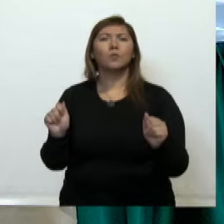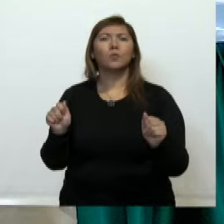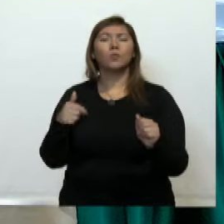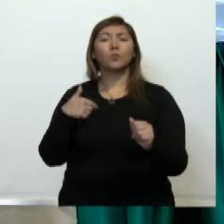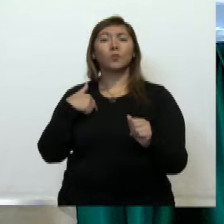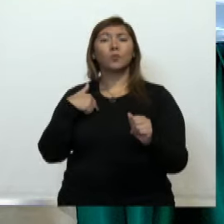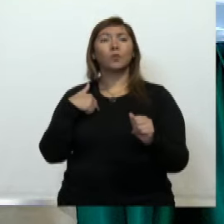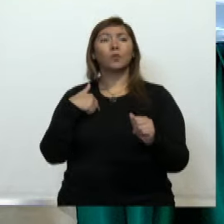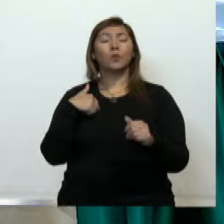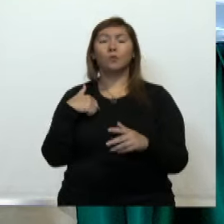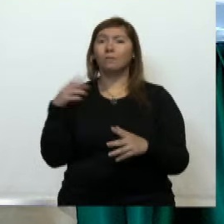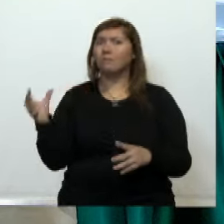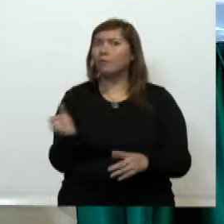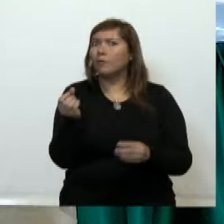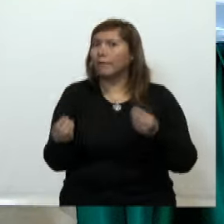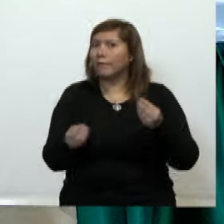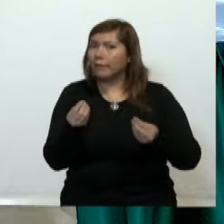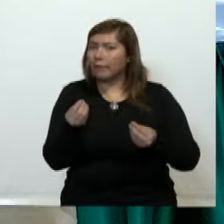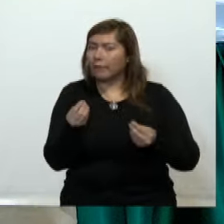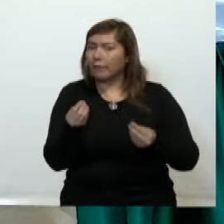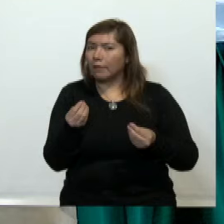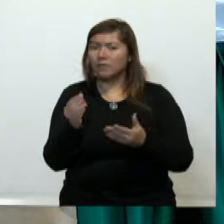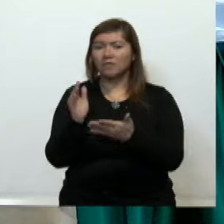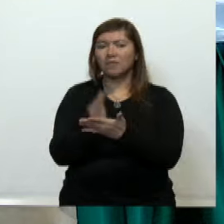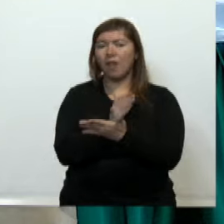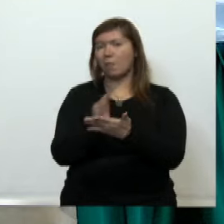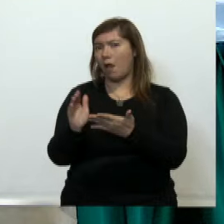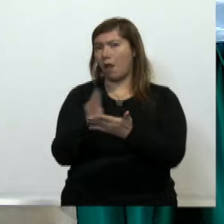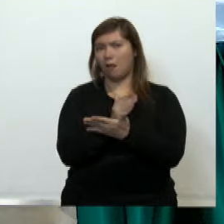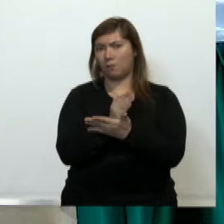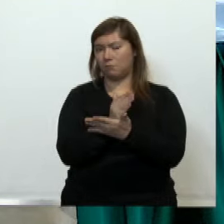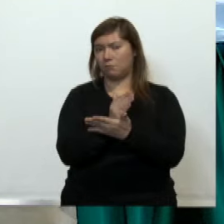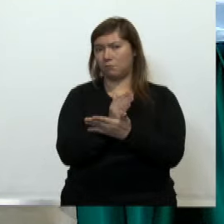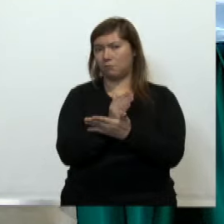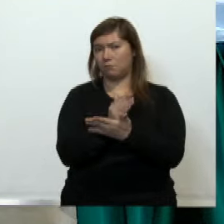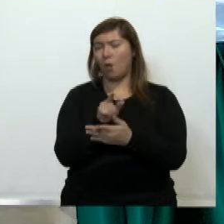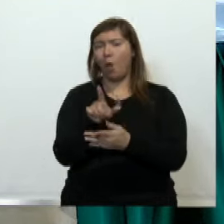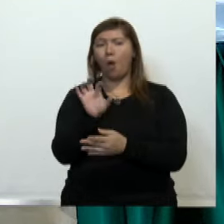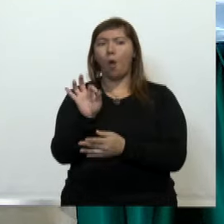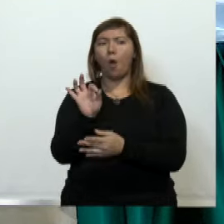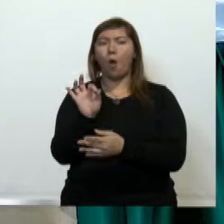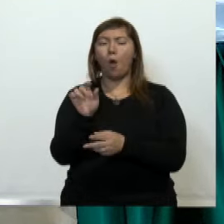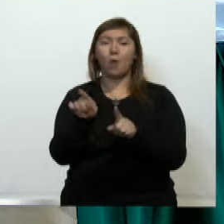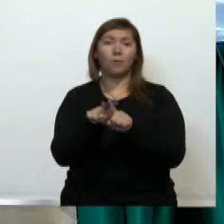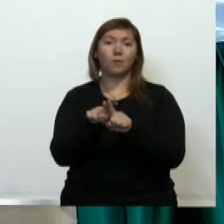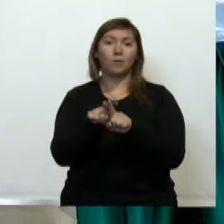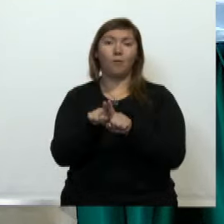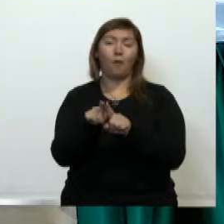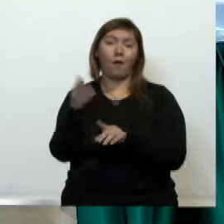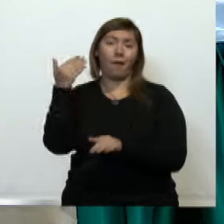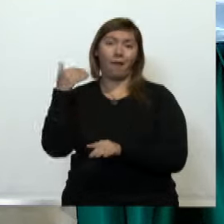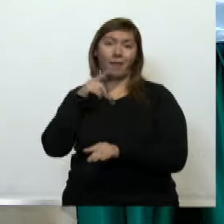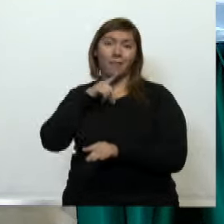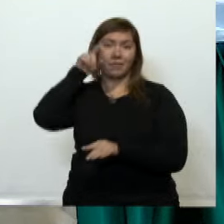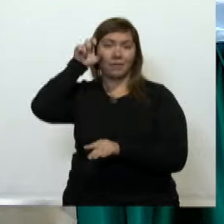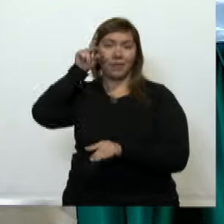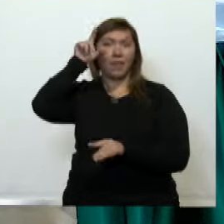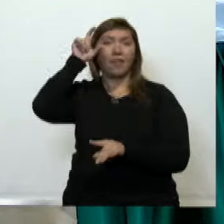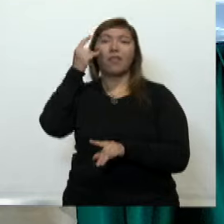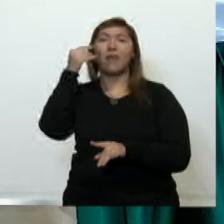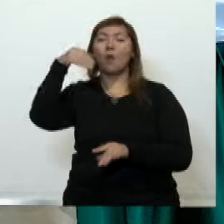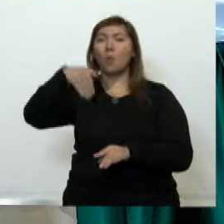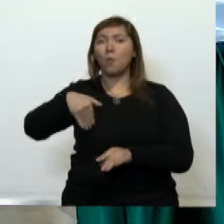logran es fragmentarnos. Como alertaba también en el Te Deum, usar algunas de las